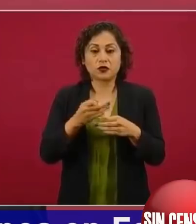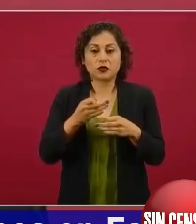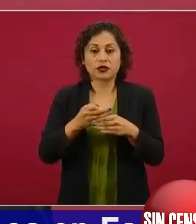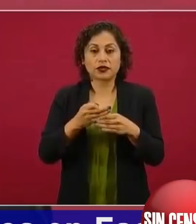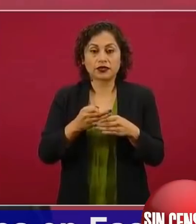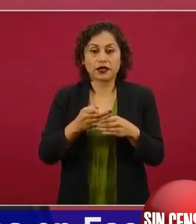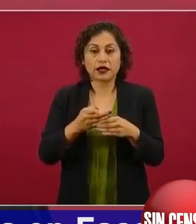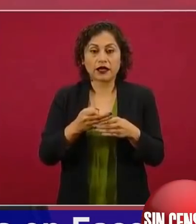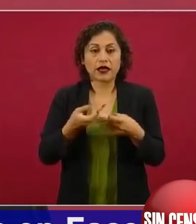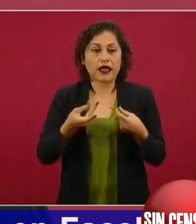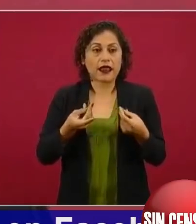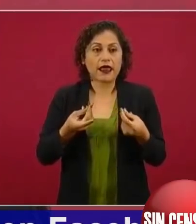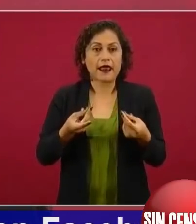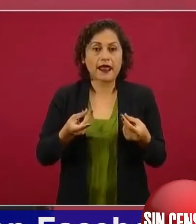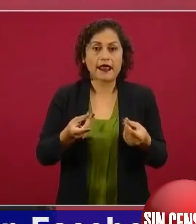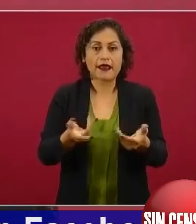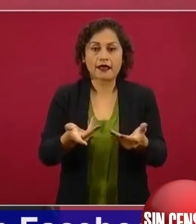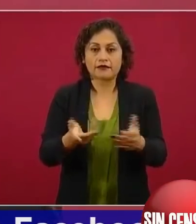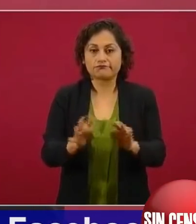tiempos.